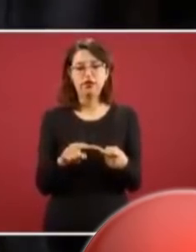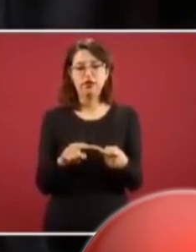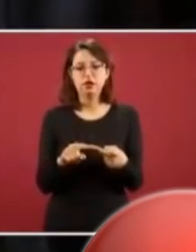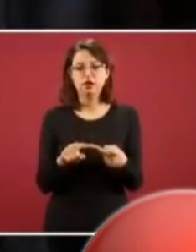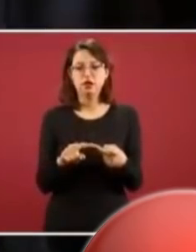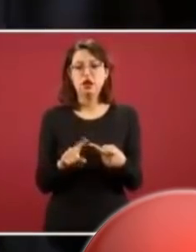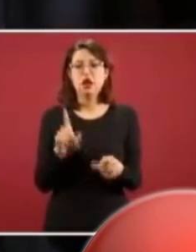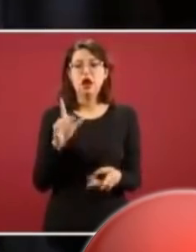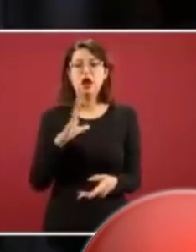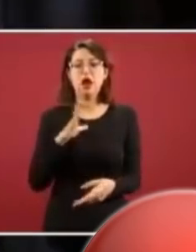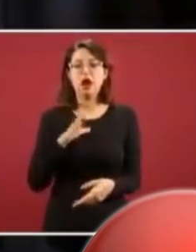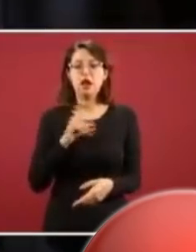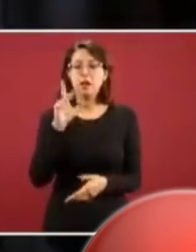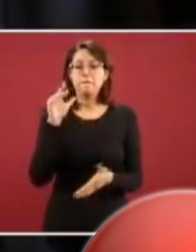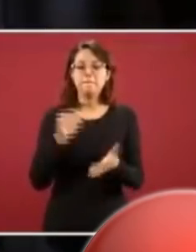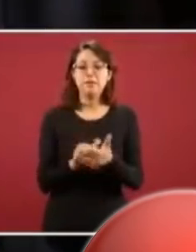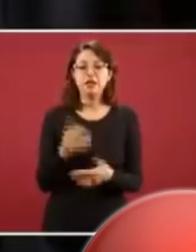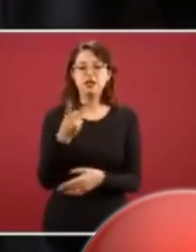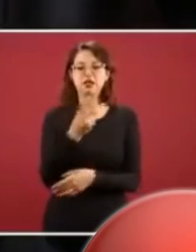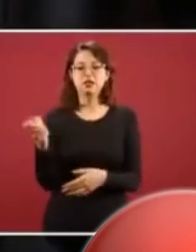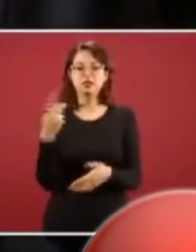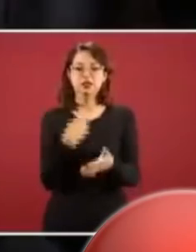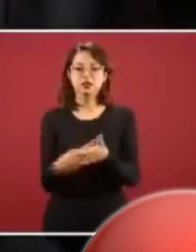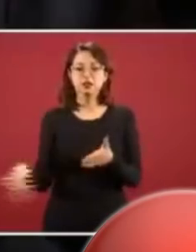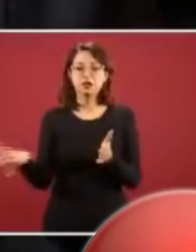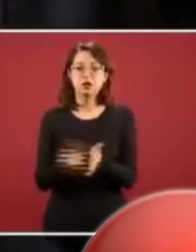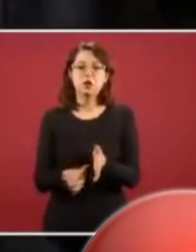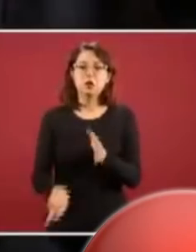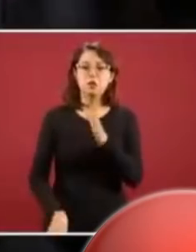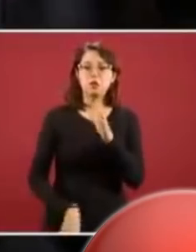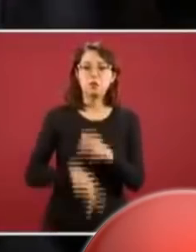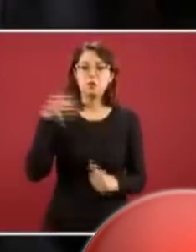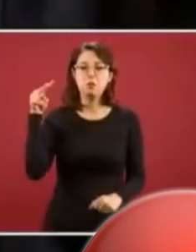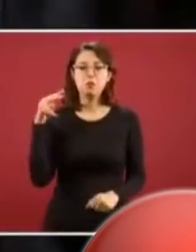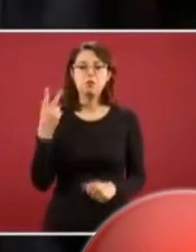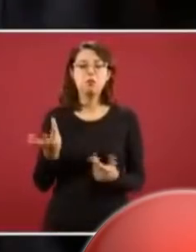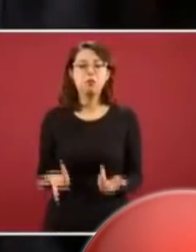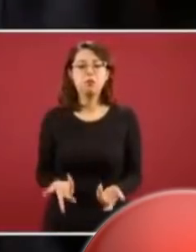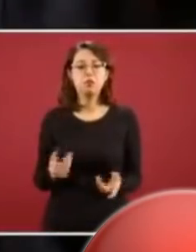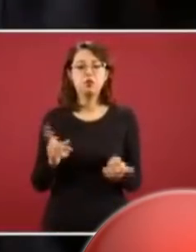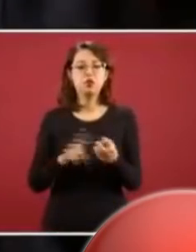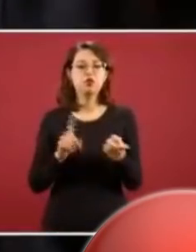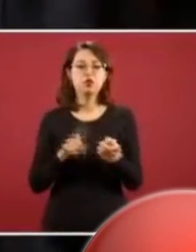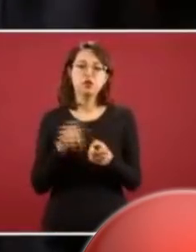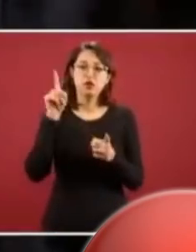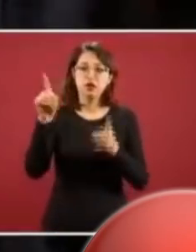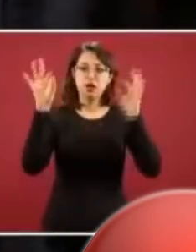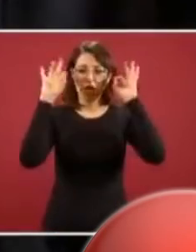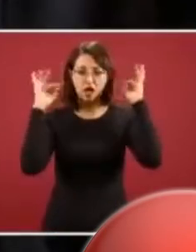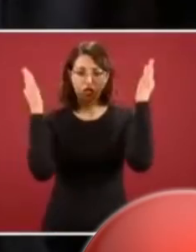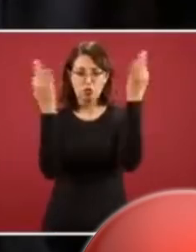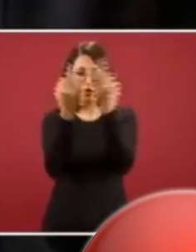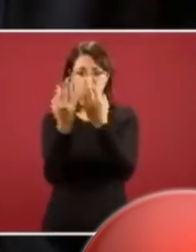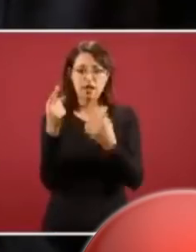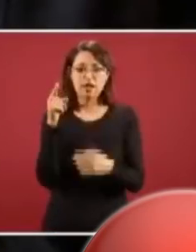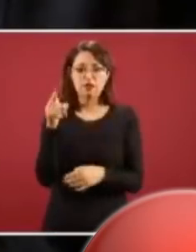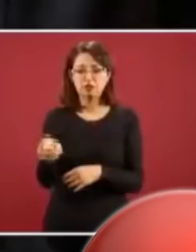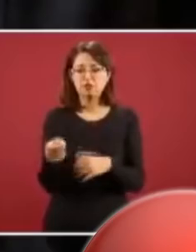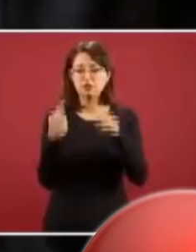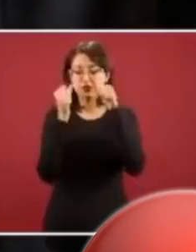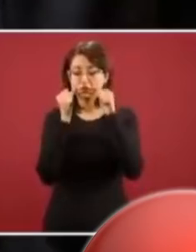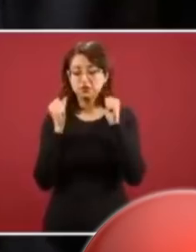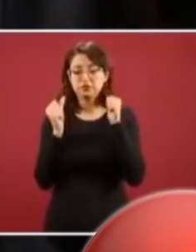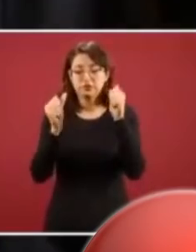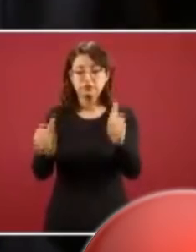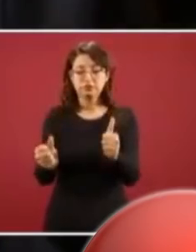vacías 1.200 plazas, 1.200 plazas de trabajadores de la aduana que están descuidando la